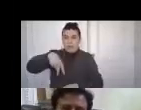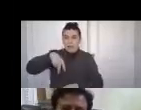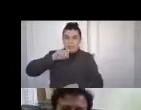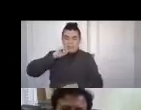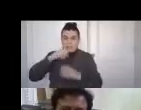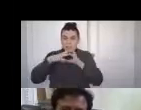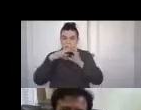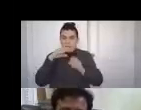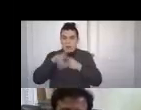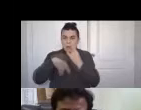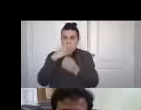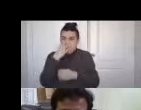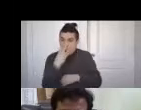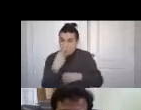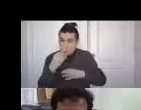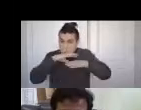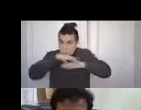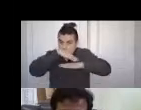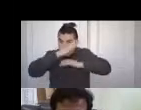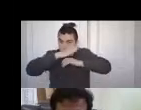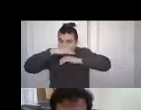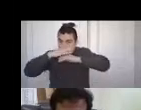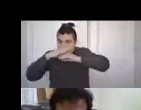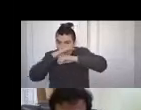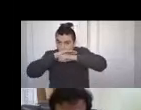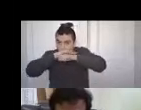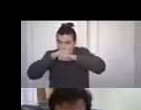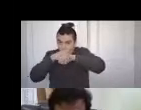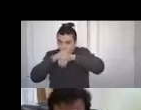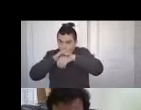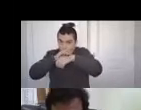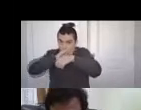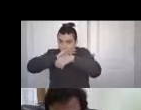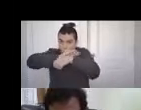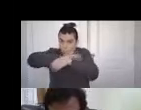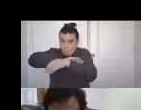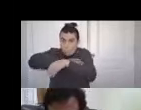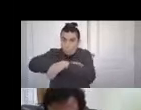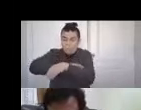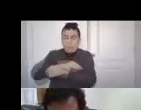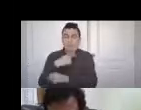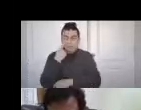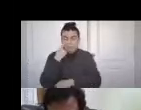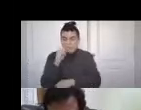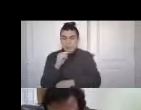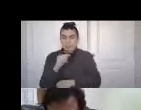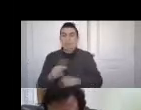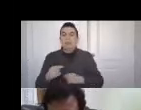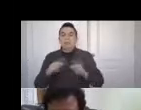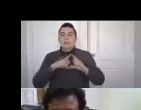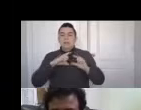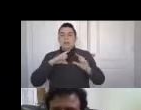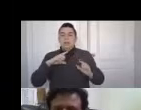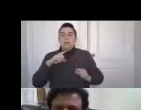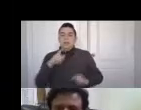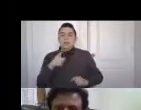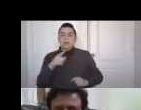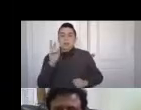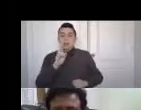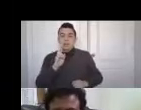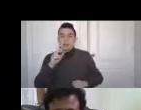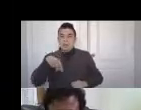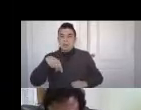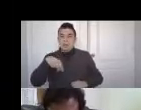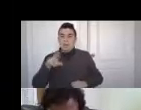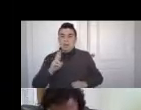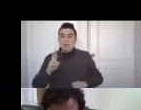podemos ver que donde aparece SARS-CoV-2, que está acá, ¿cierto?, que está en rojo, en realidad lo que nosotros